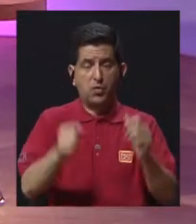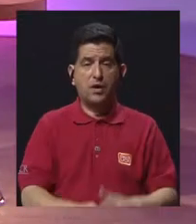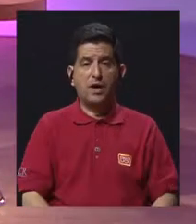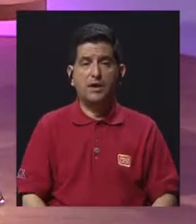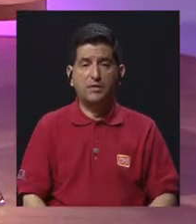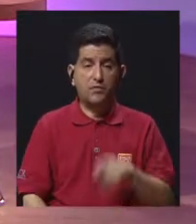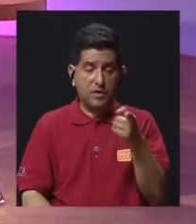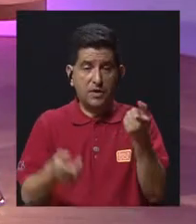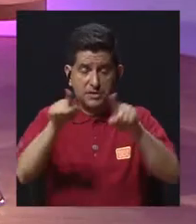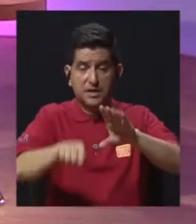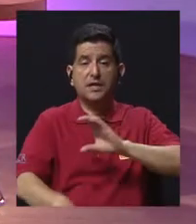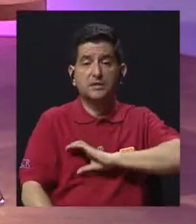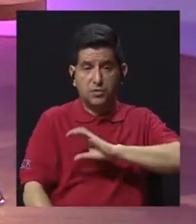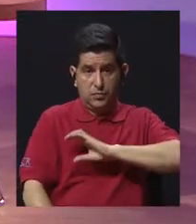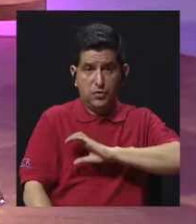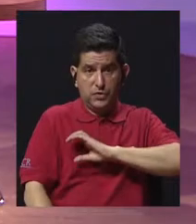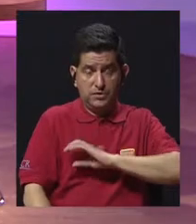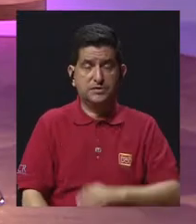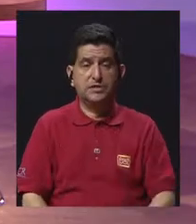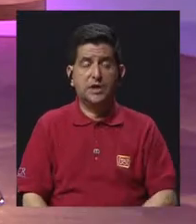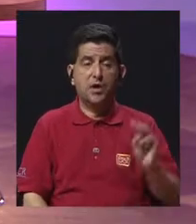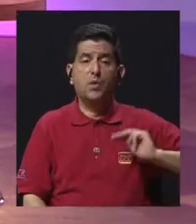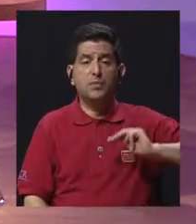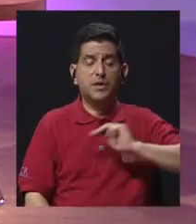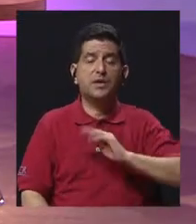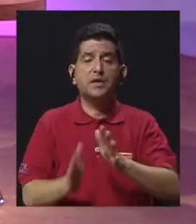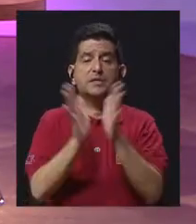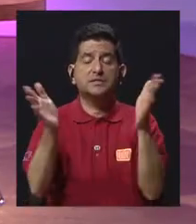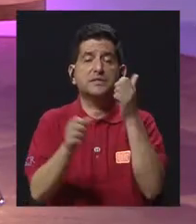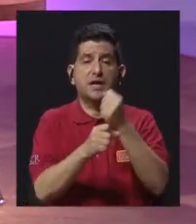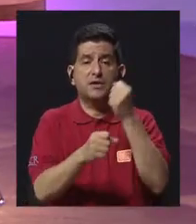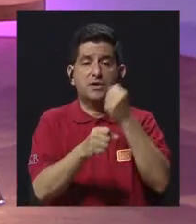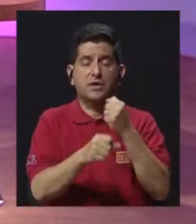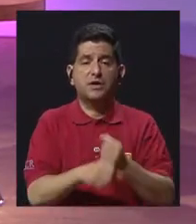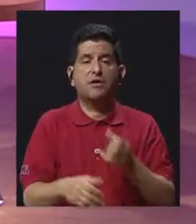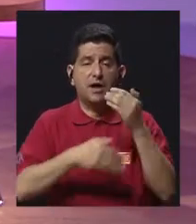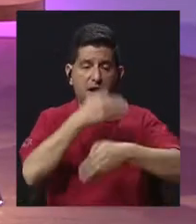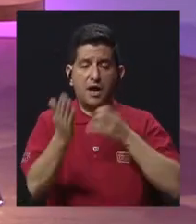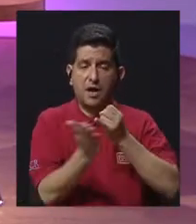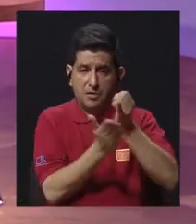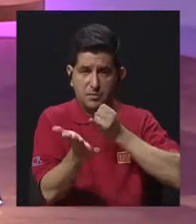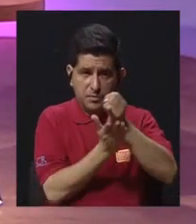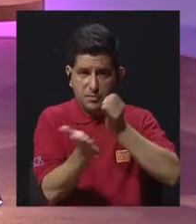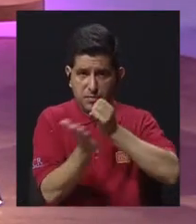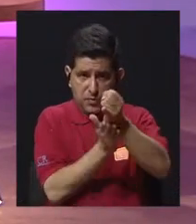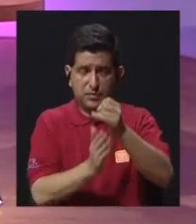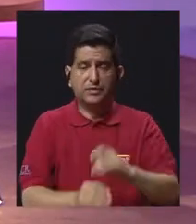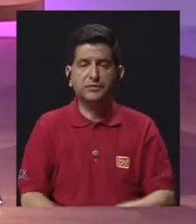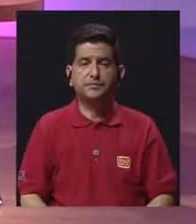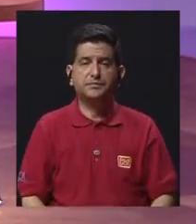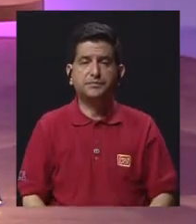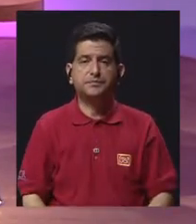la policía o del Ministerio Público que trabaja en investigación. Y